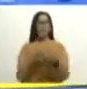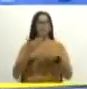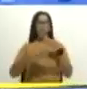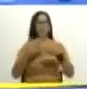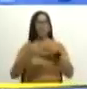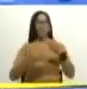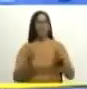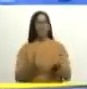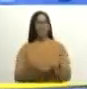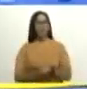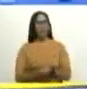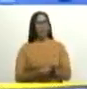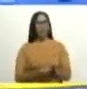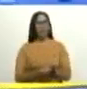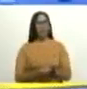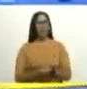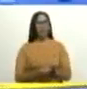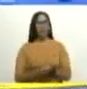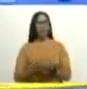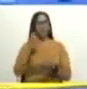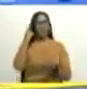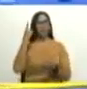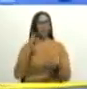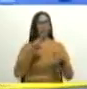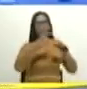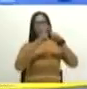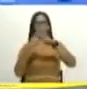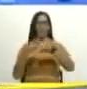toalé. No sé cuánto más, no sé cuá.